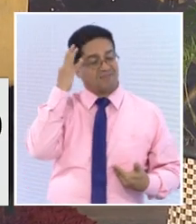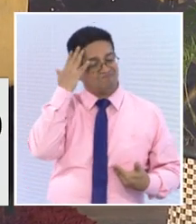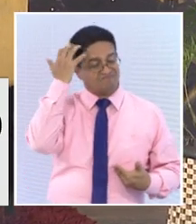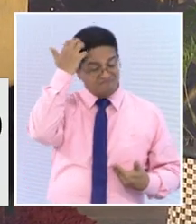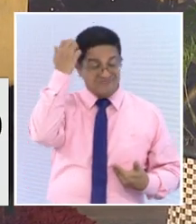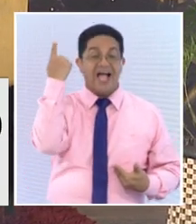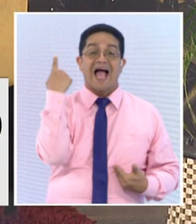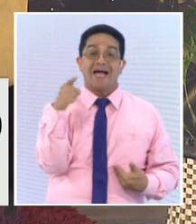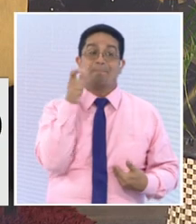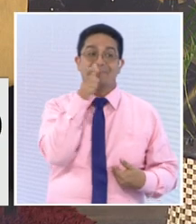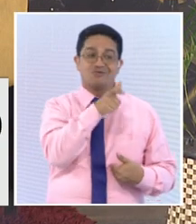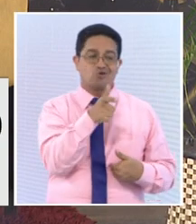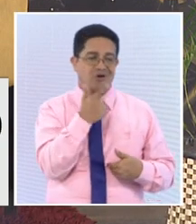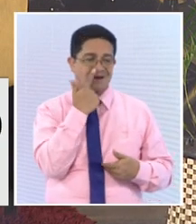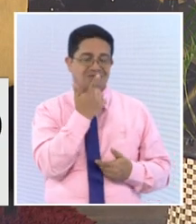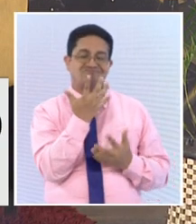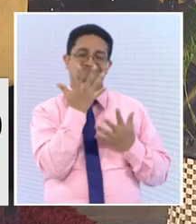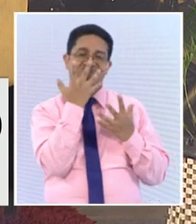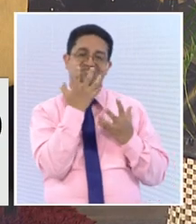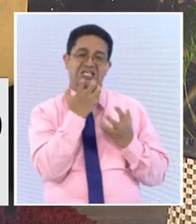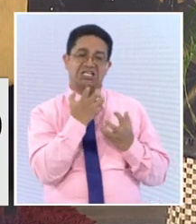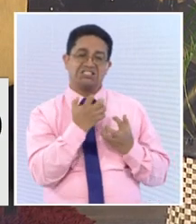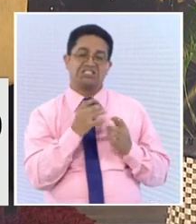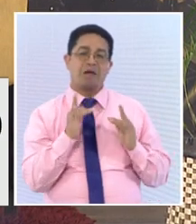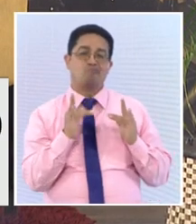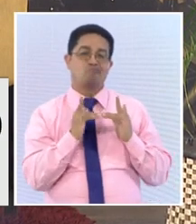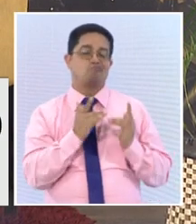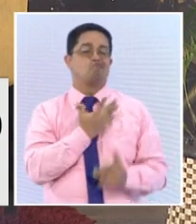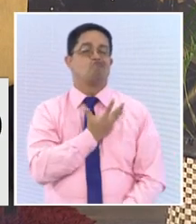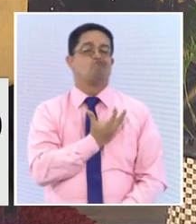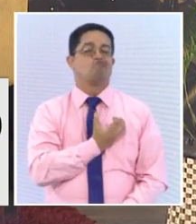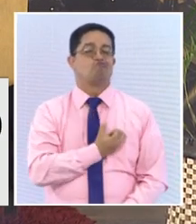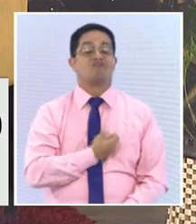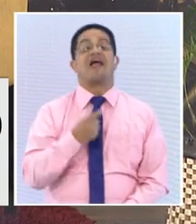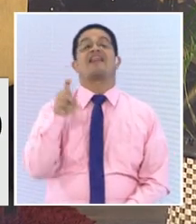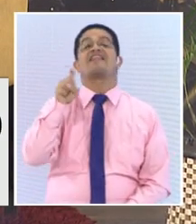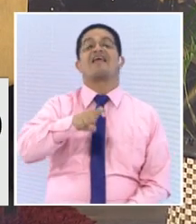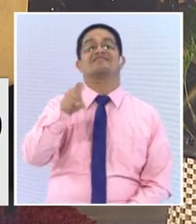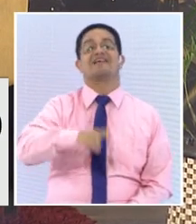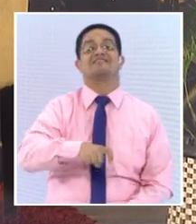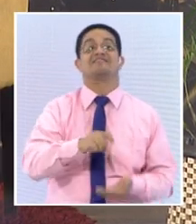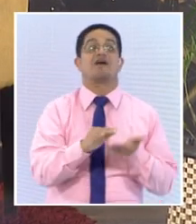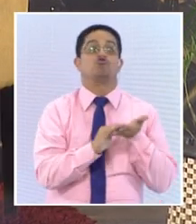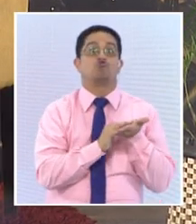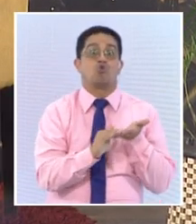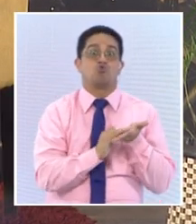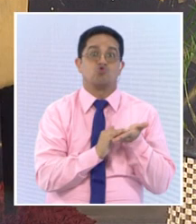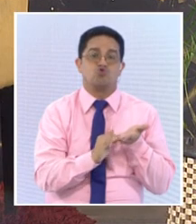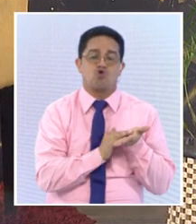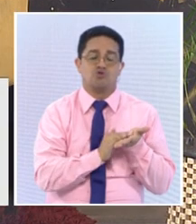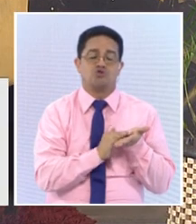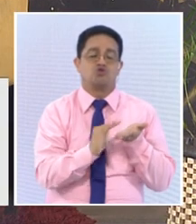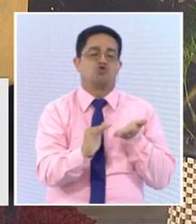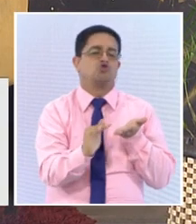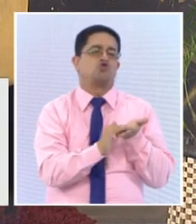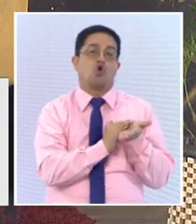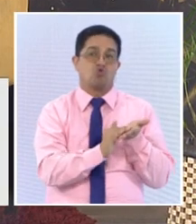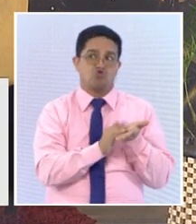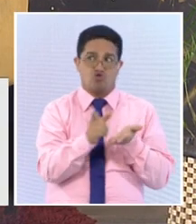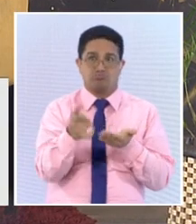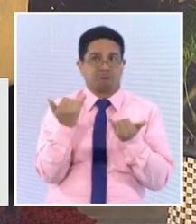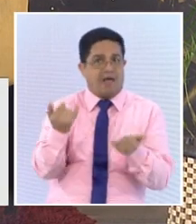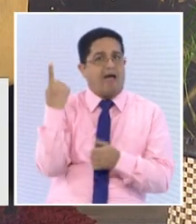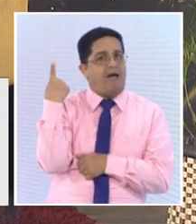persona encamada, triste, totalmente depresiva, que necesita una solución. Esas soluciones las tenemos,